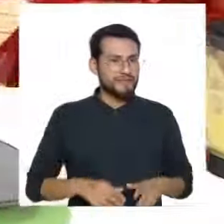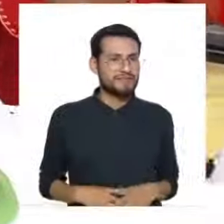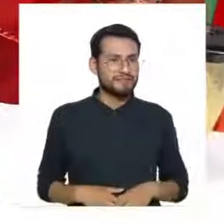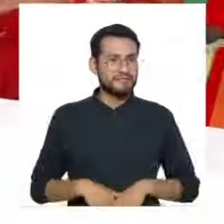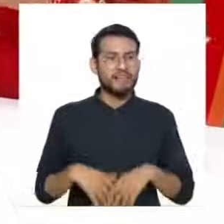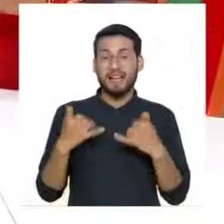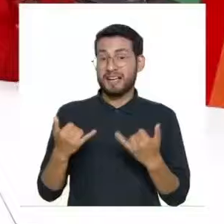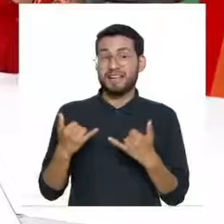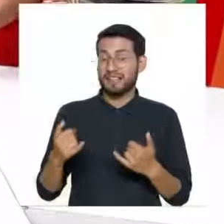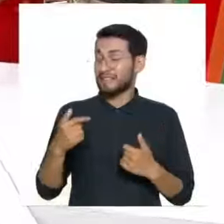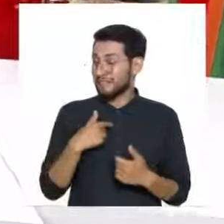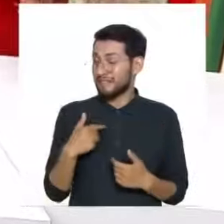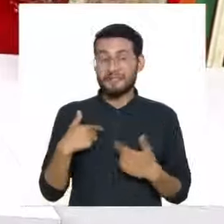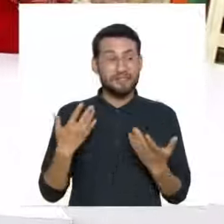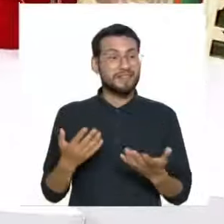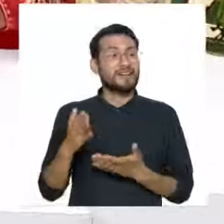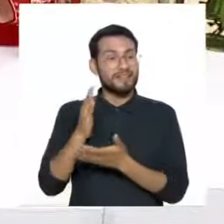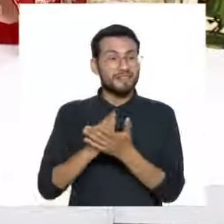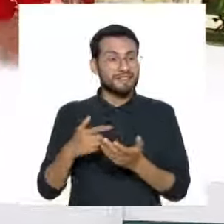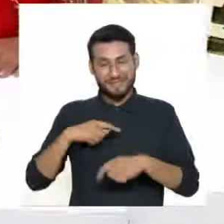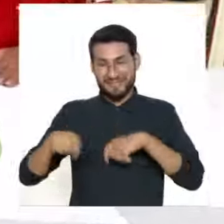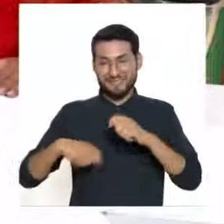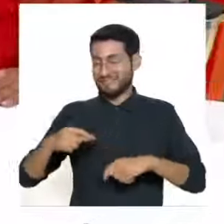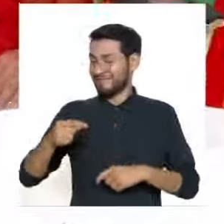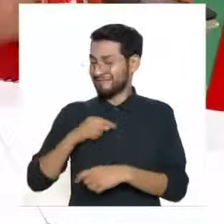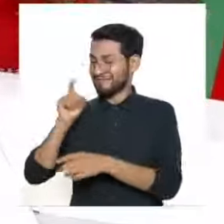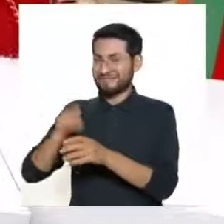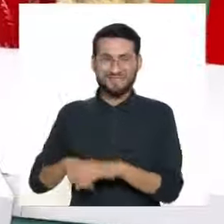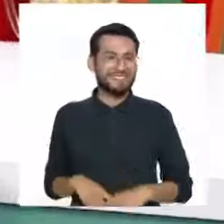rápido ahora yo soy parte del bloque de